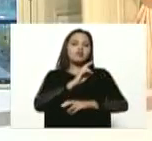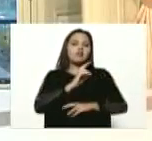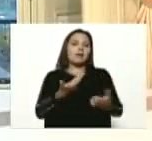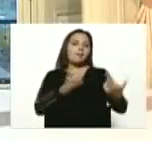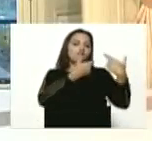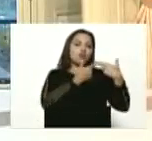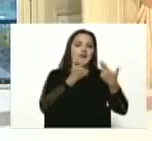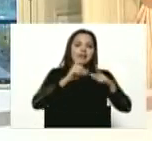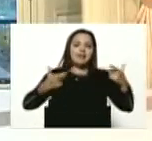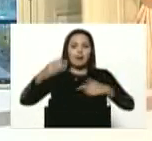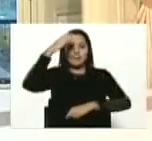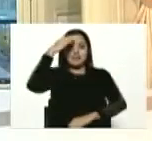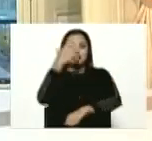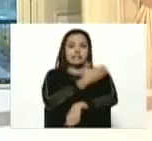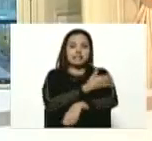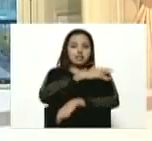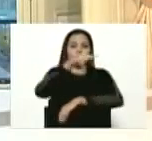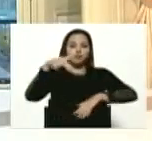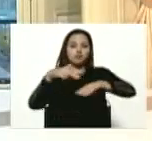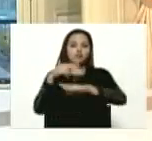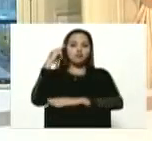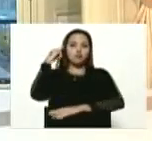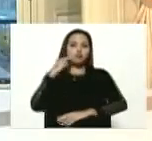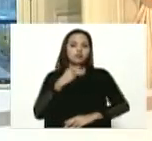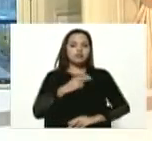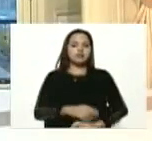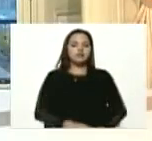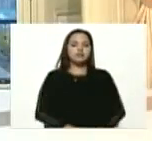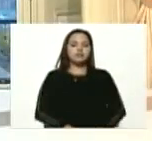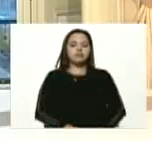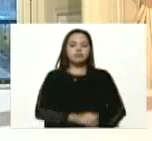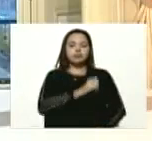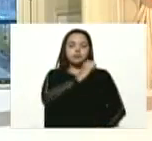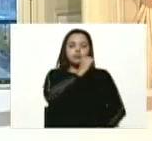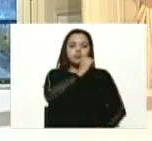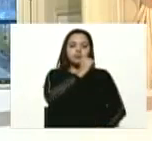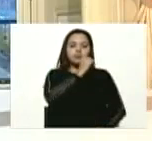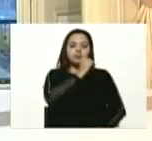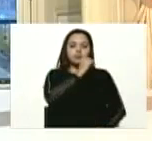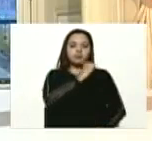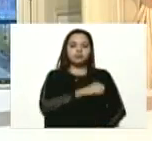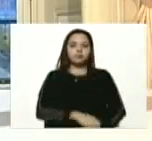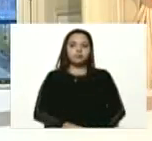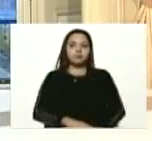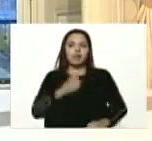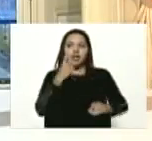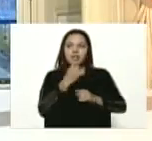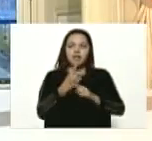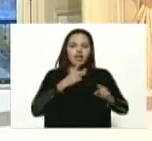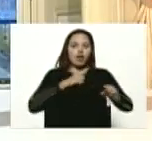Nacional Bolivariana, Winston Churio. Tienen que coordinar el plan